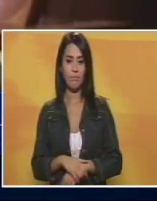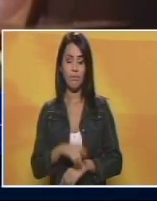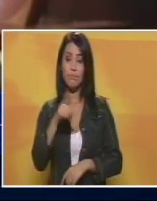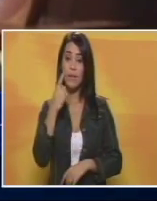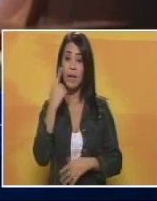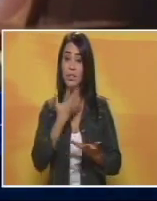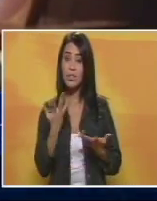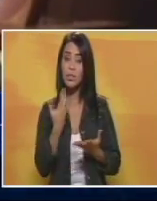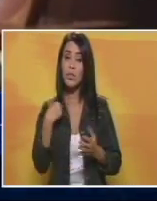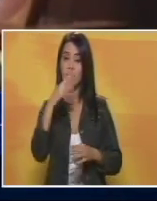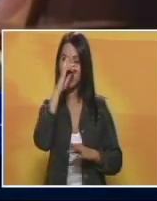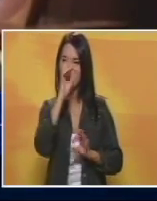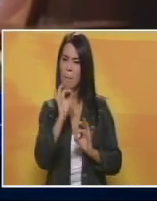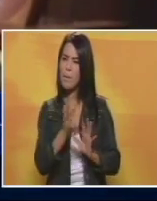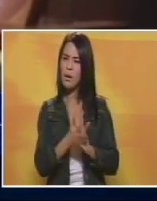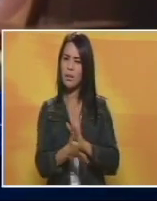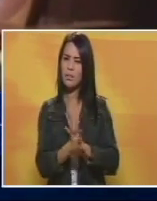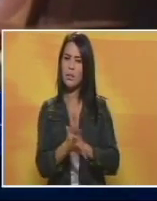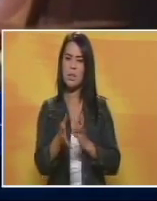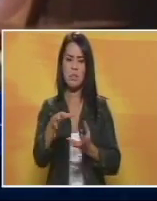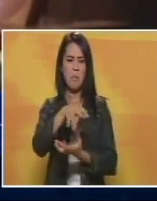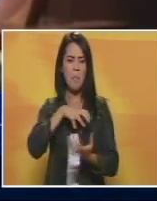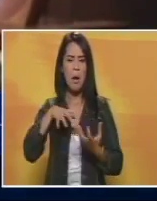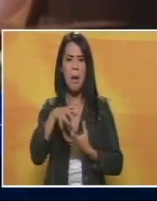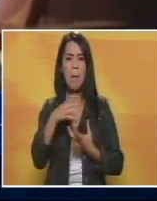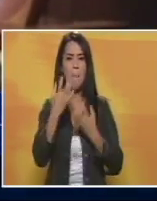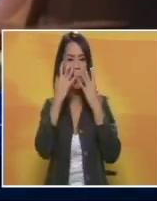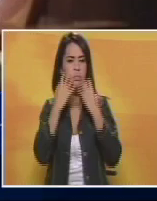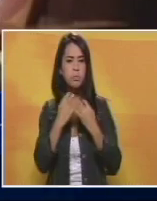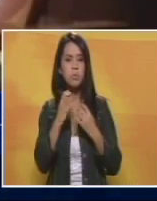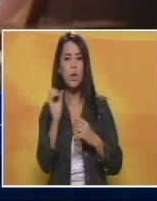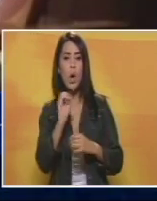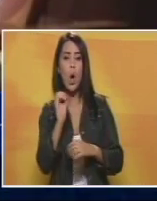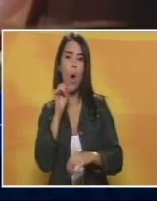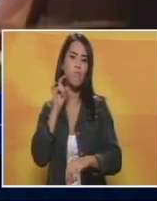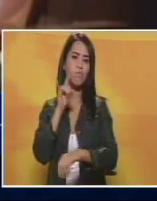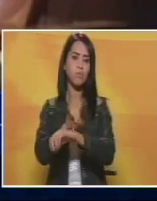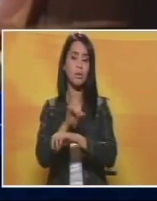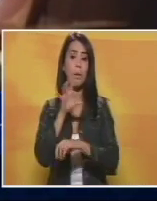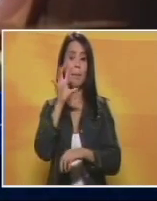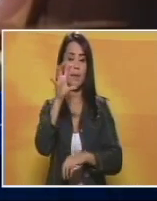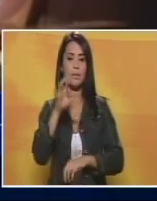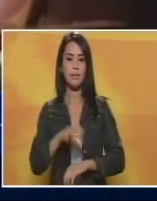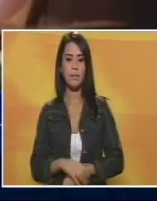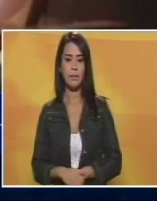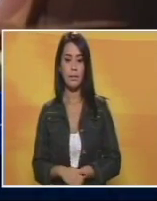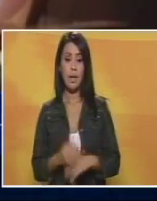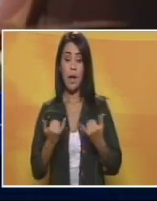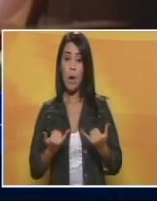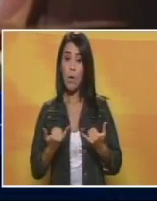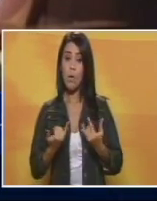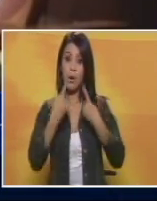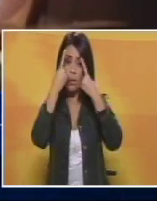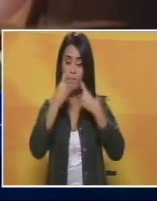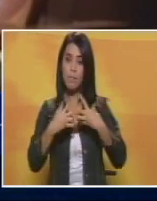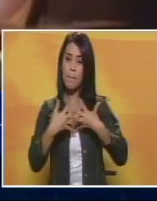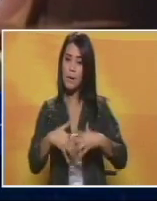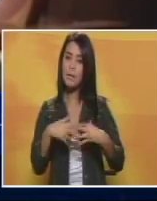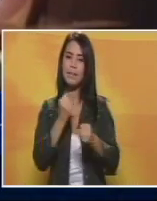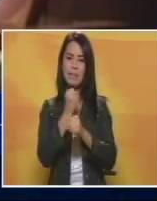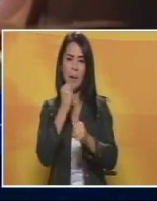encuadrar dentro del terrorismo, traición a la patria. Y estamos ahorita los magistrados trabajando en una serie